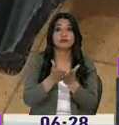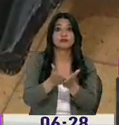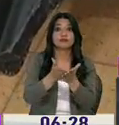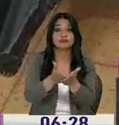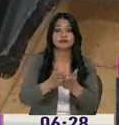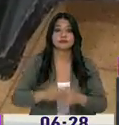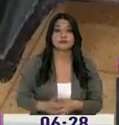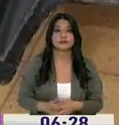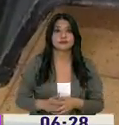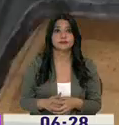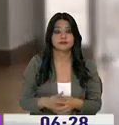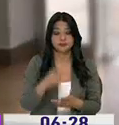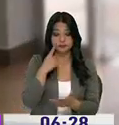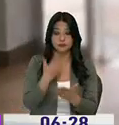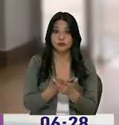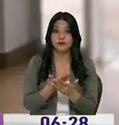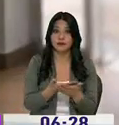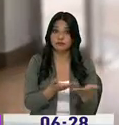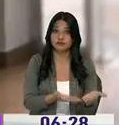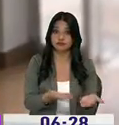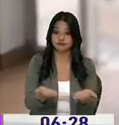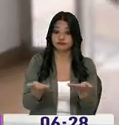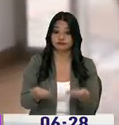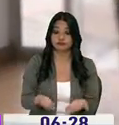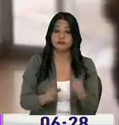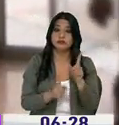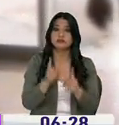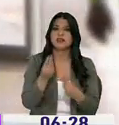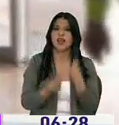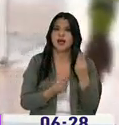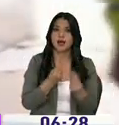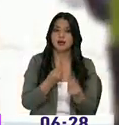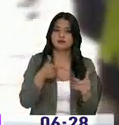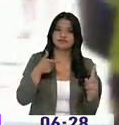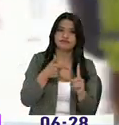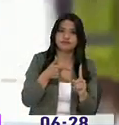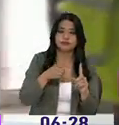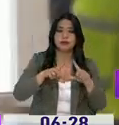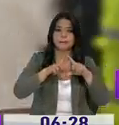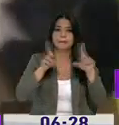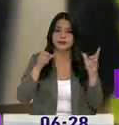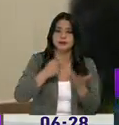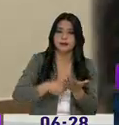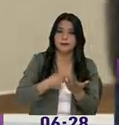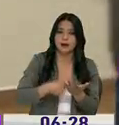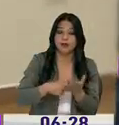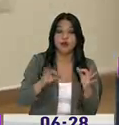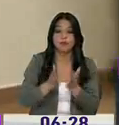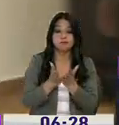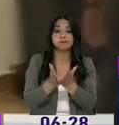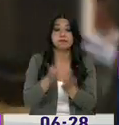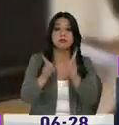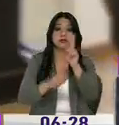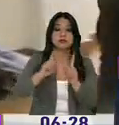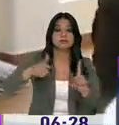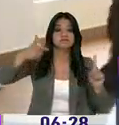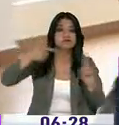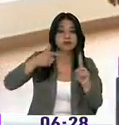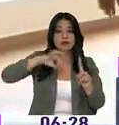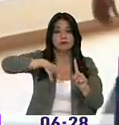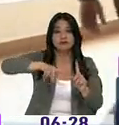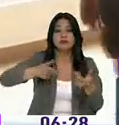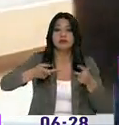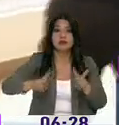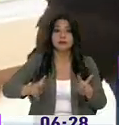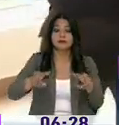Con estos elementos, los implicados realizaban asaltos a camaroneras o embarcaciones, además de contaminar